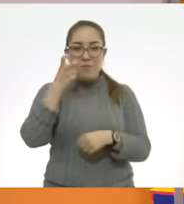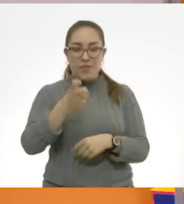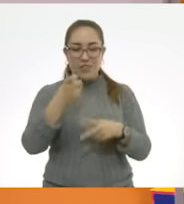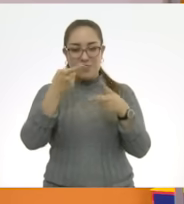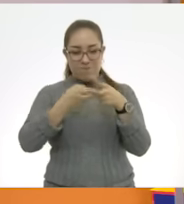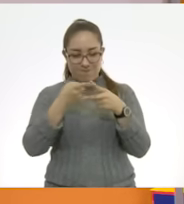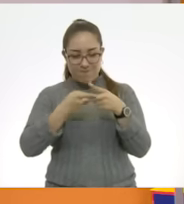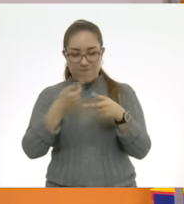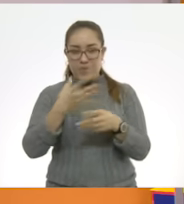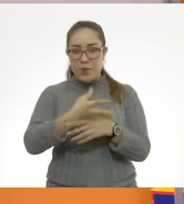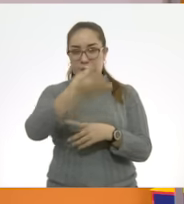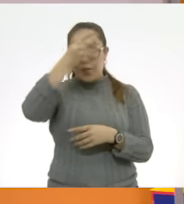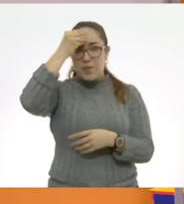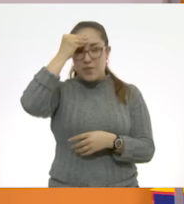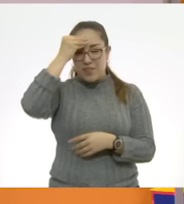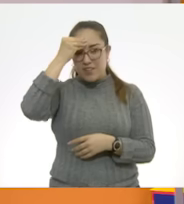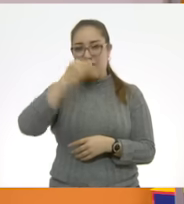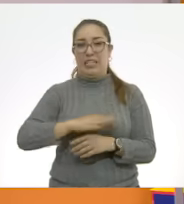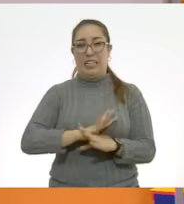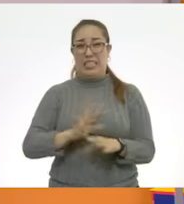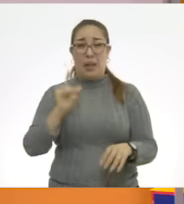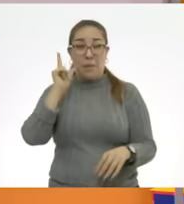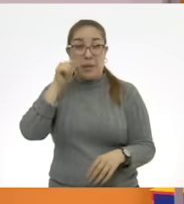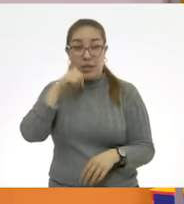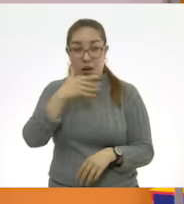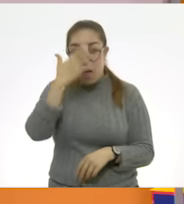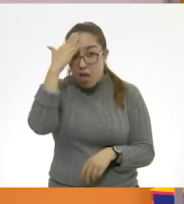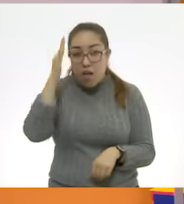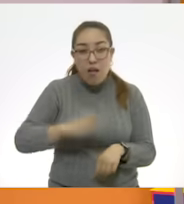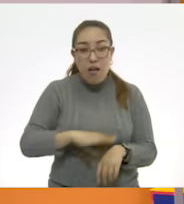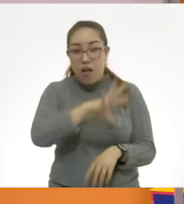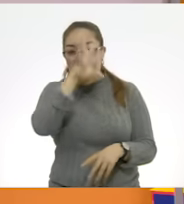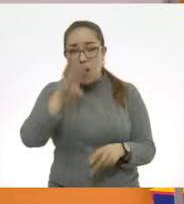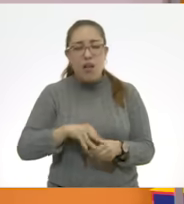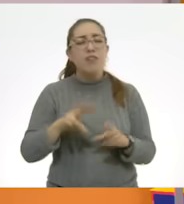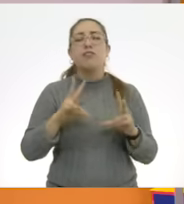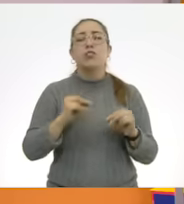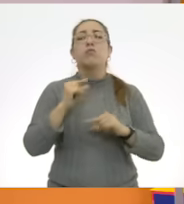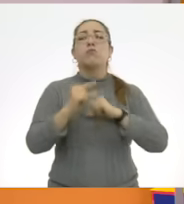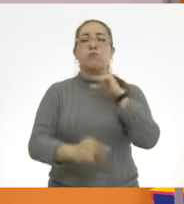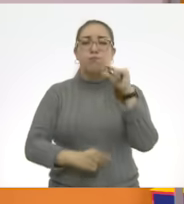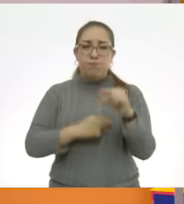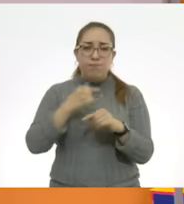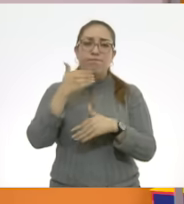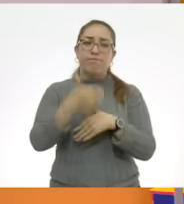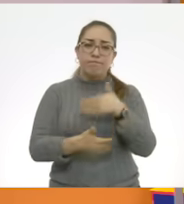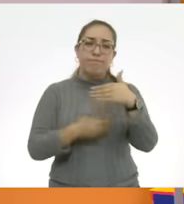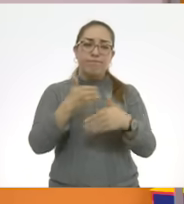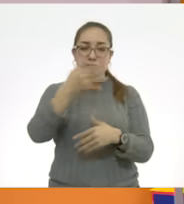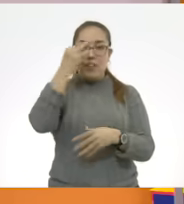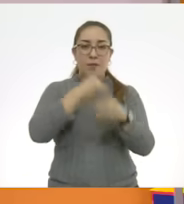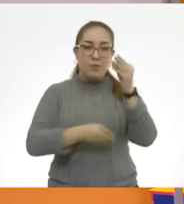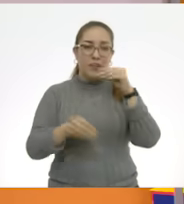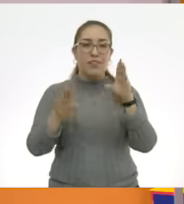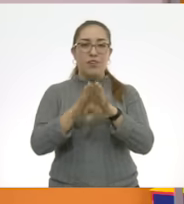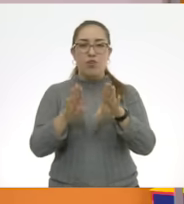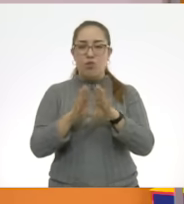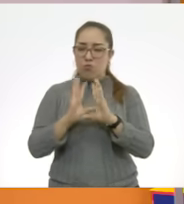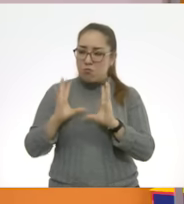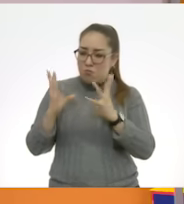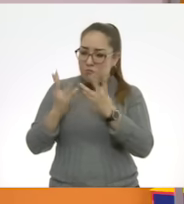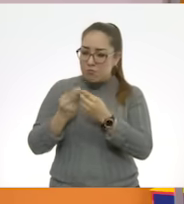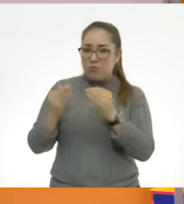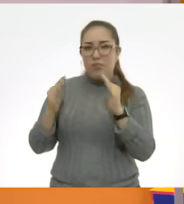es forzoso que de la noche a la mañana te las aprendas. Poco a poco, no te frustres y busca la manera de aprendértelas. Compártelo con los que tengas en